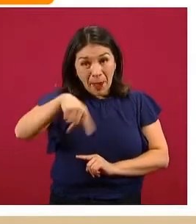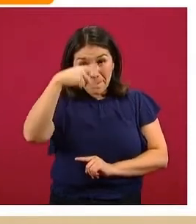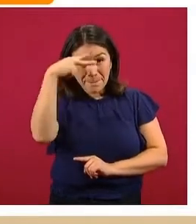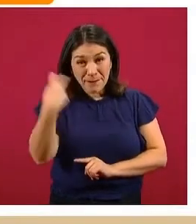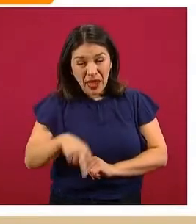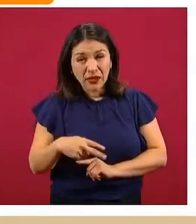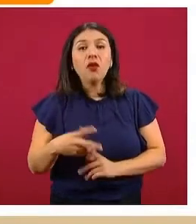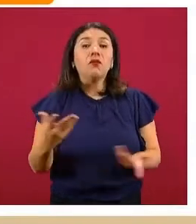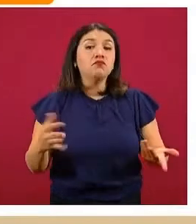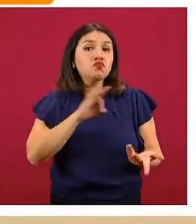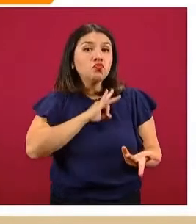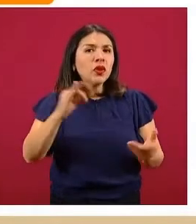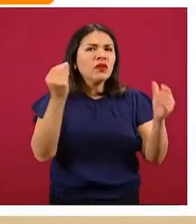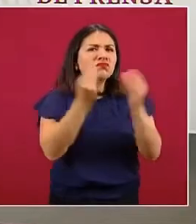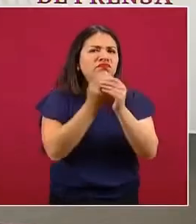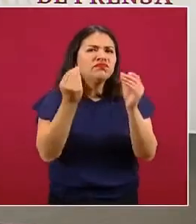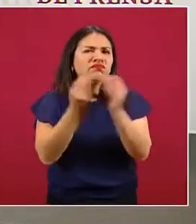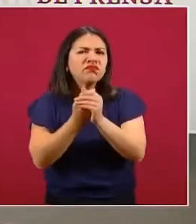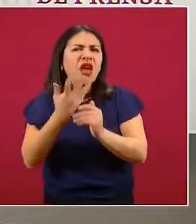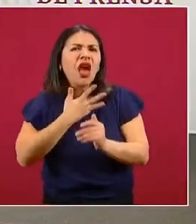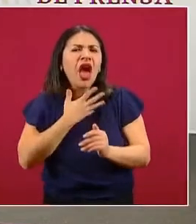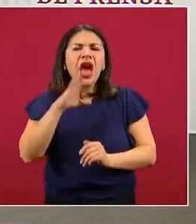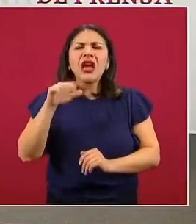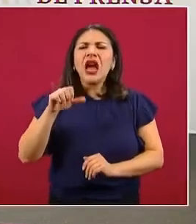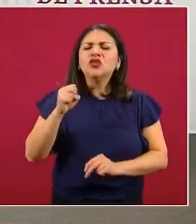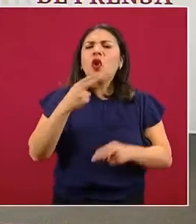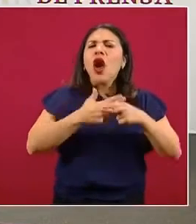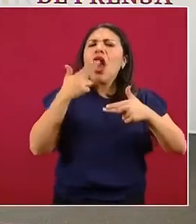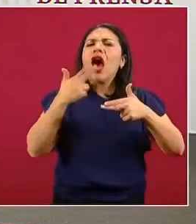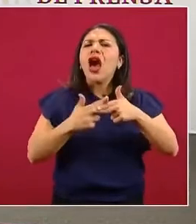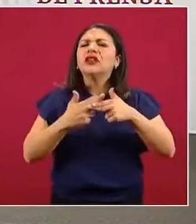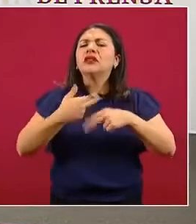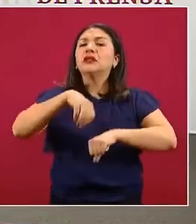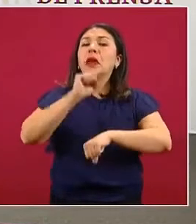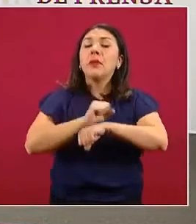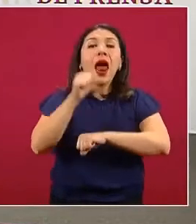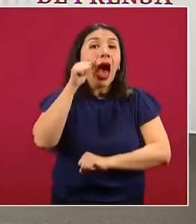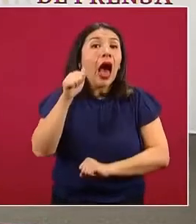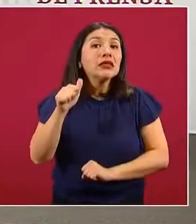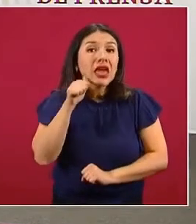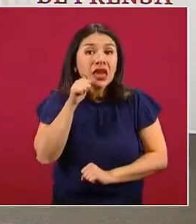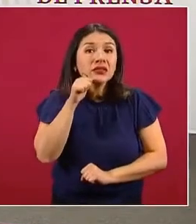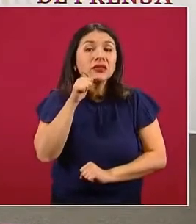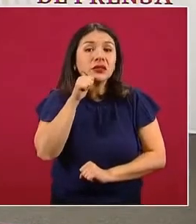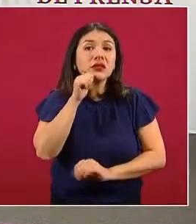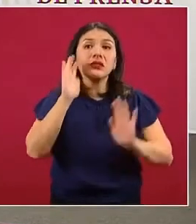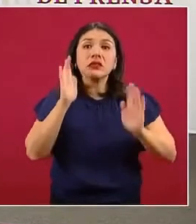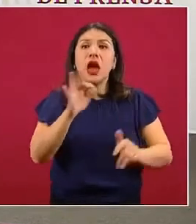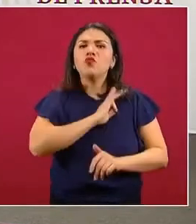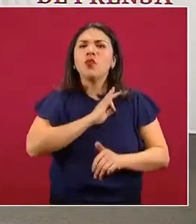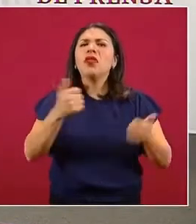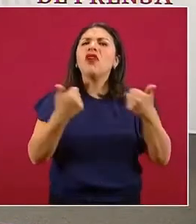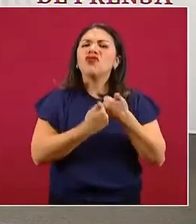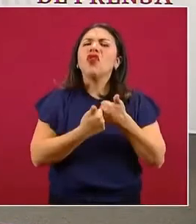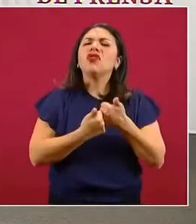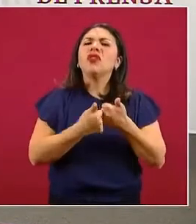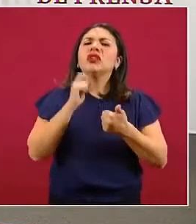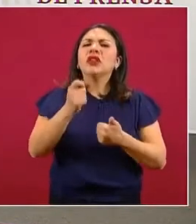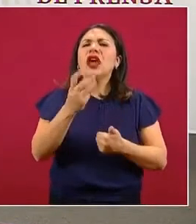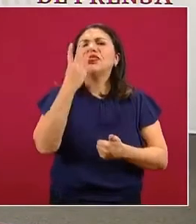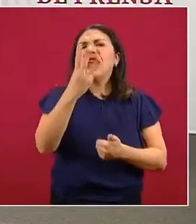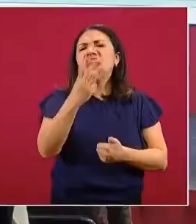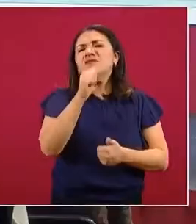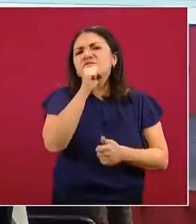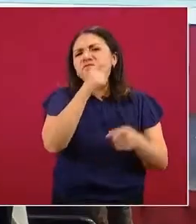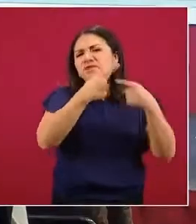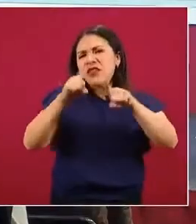México podemos clasificar casos hasta la semana de ayer, lo podíamos hacer por 3